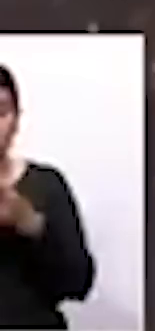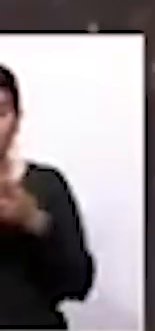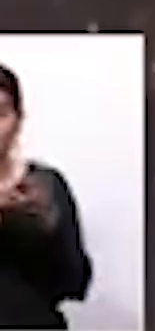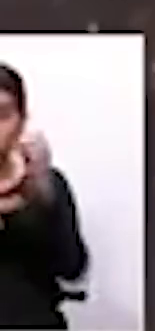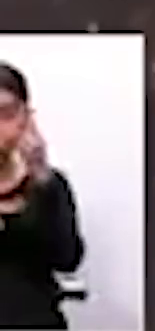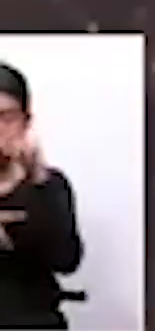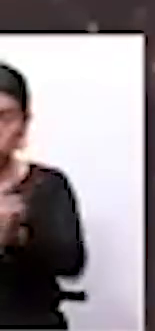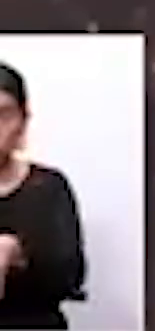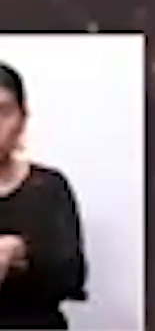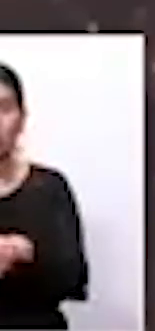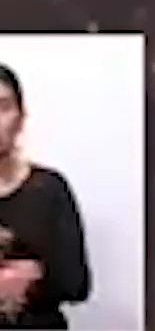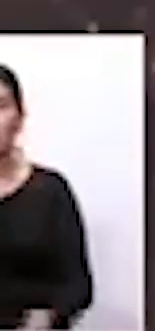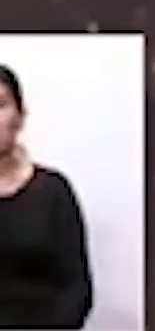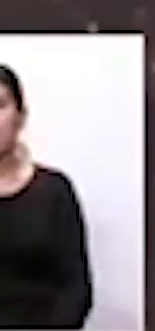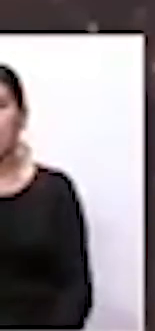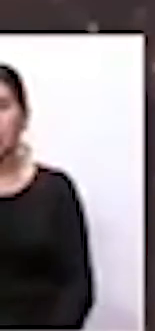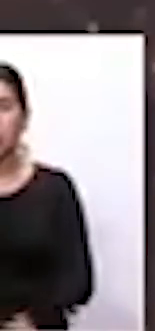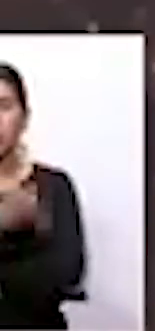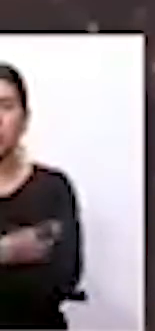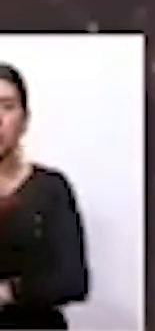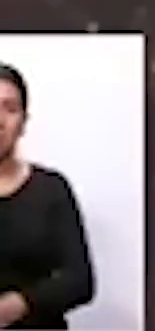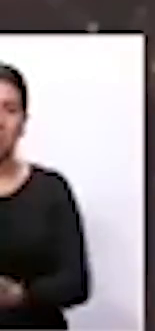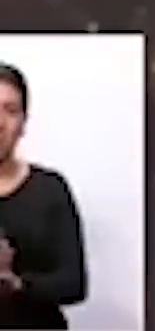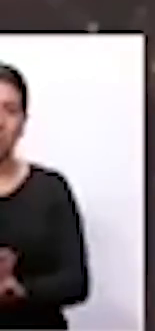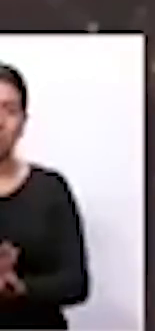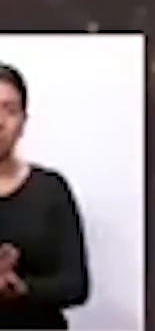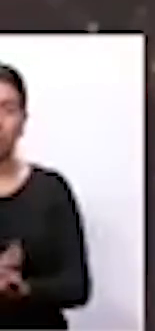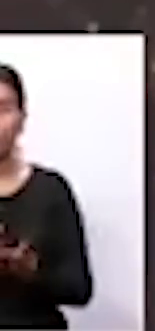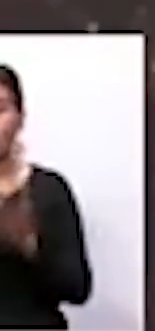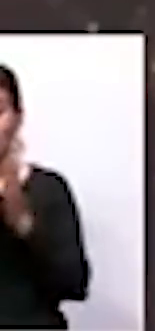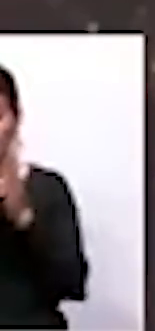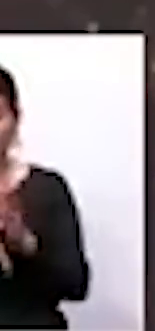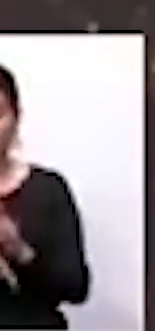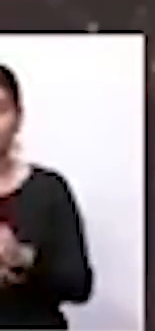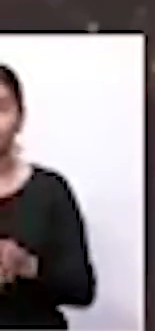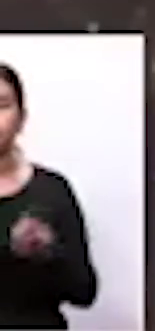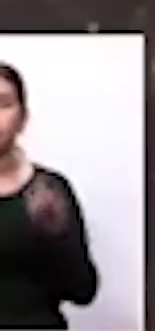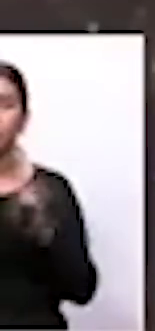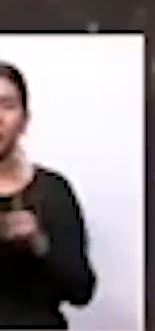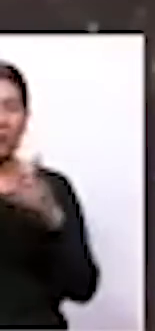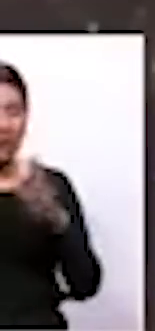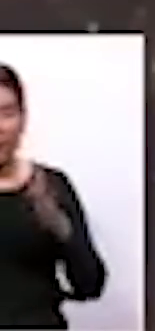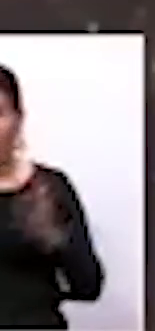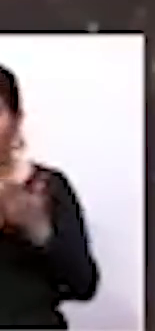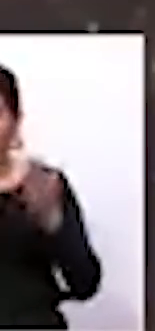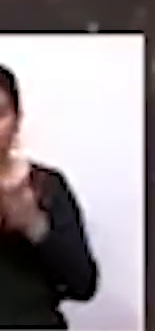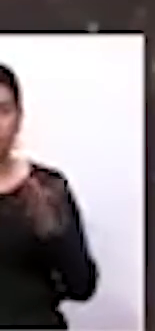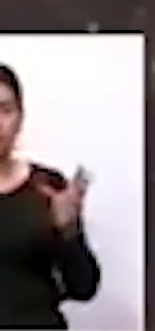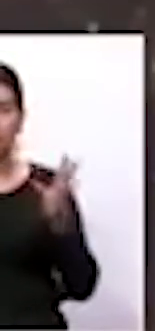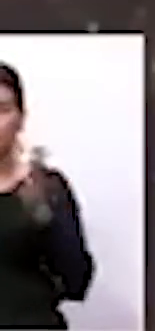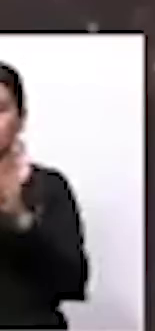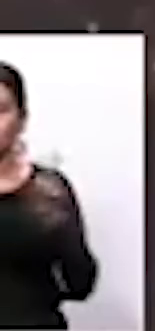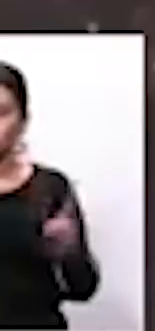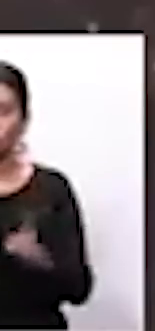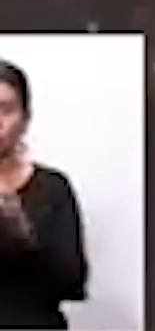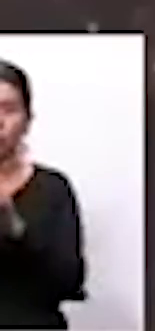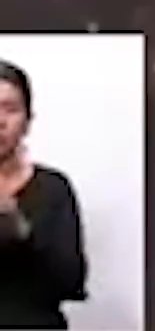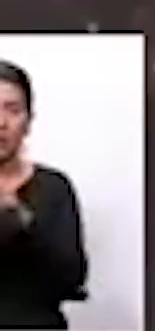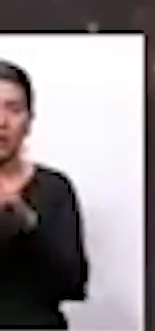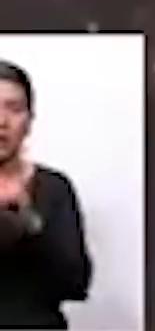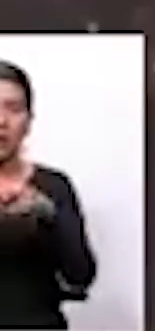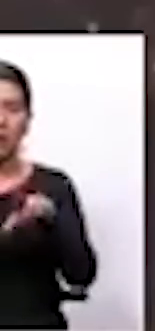al día 14 de paro. Después, cuando se estaba a punto de reunirse en el